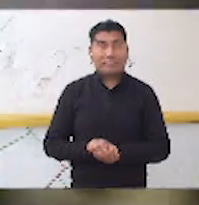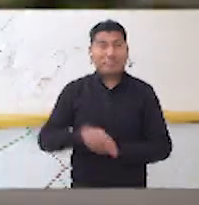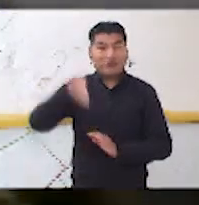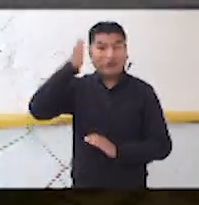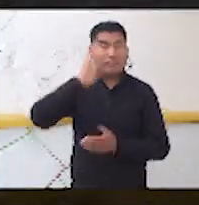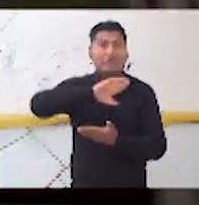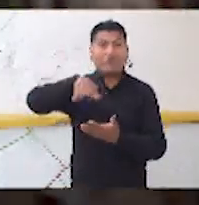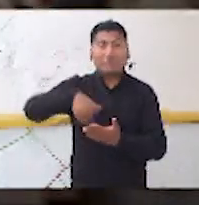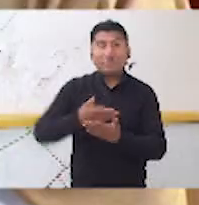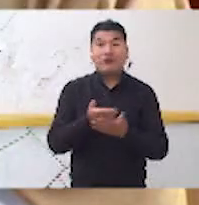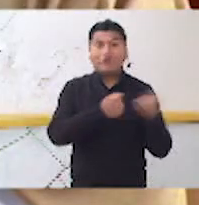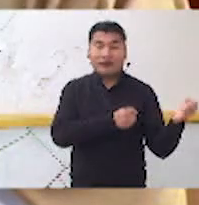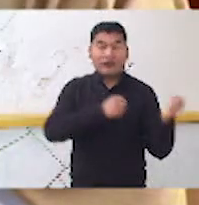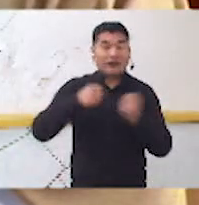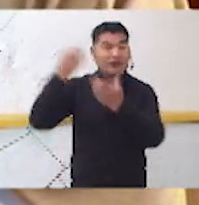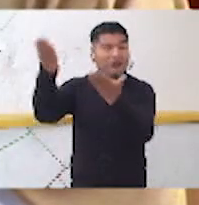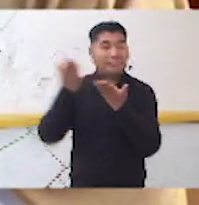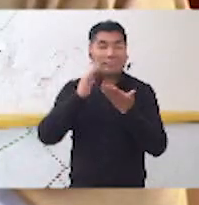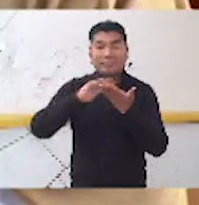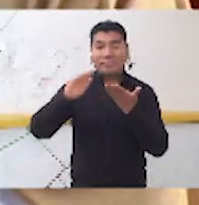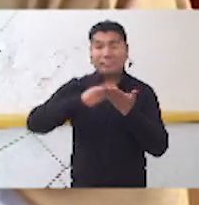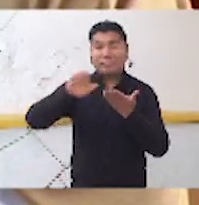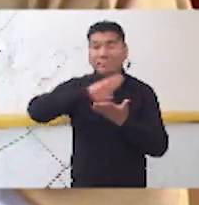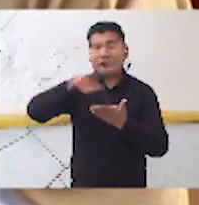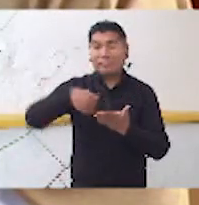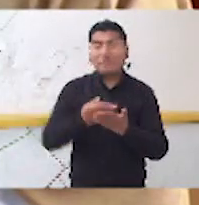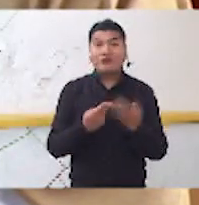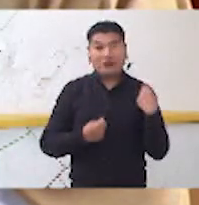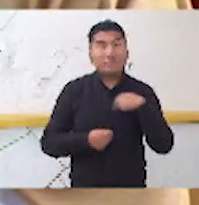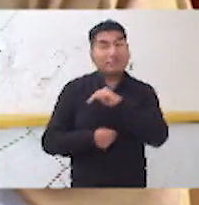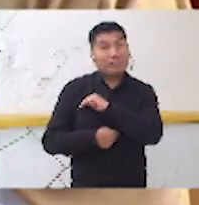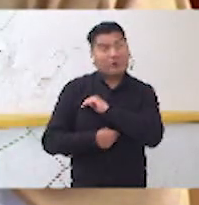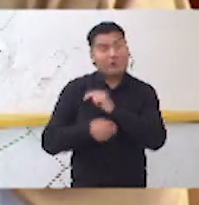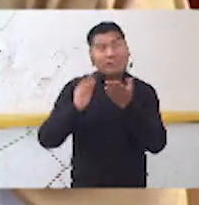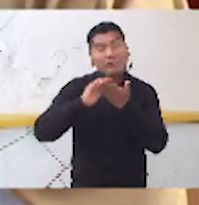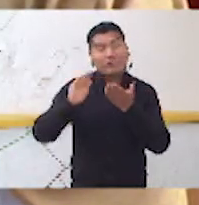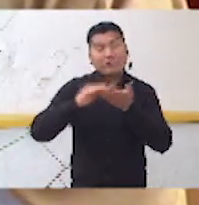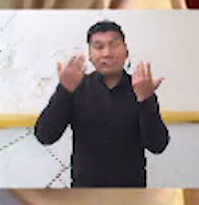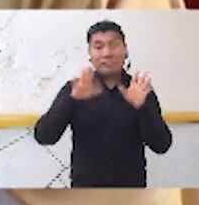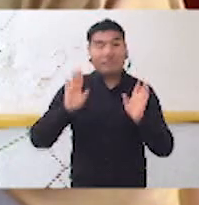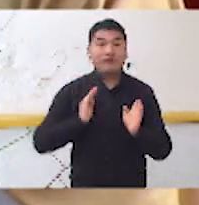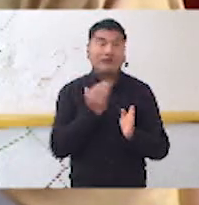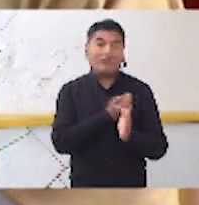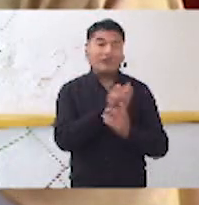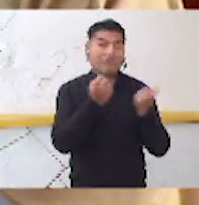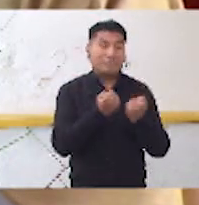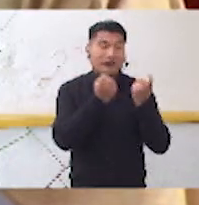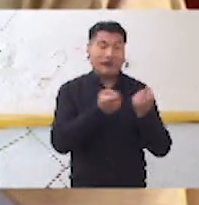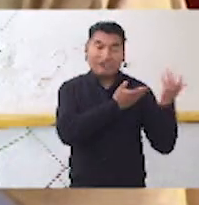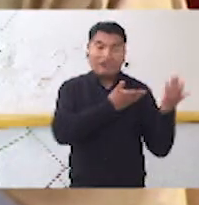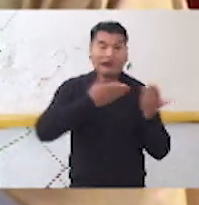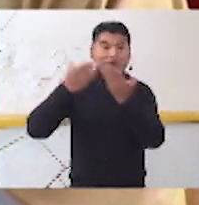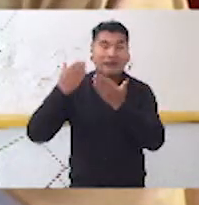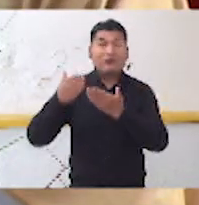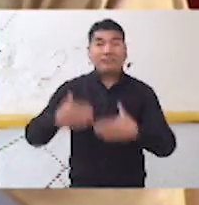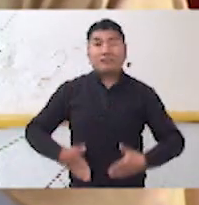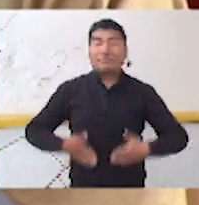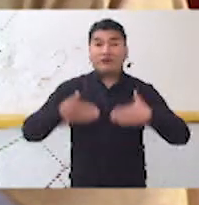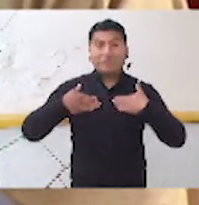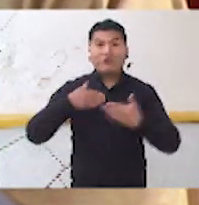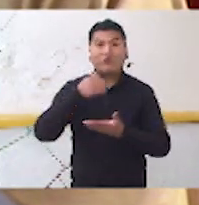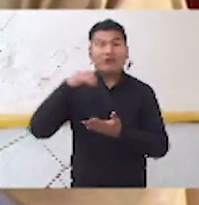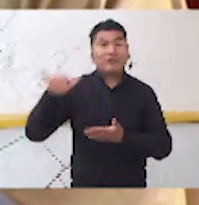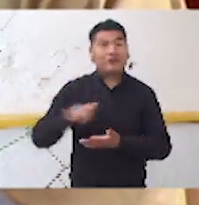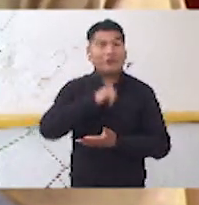Dios Todopoderoso, tenga misericordia de nosotros, perdone nuestros pecados y nos lleve a la